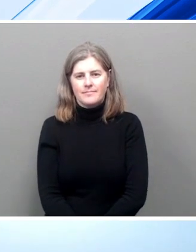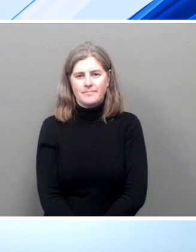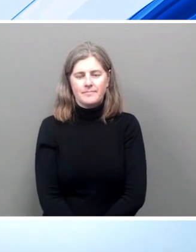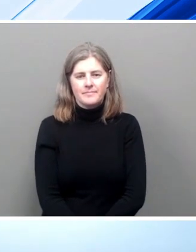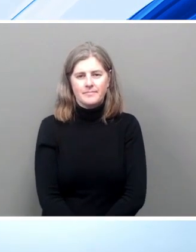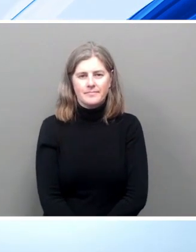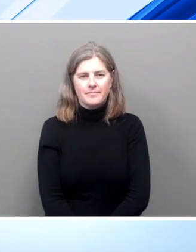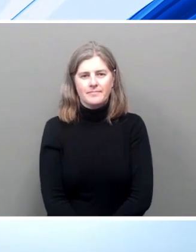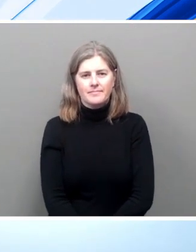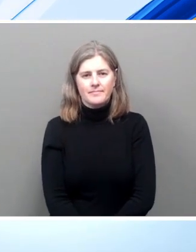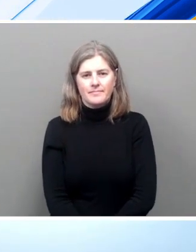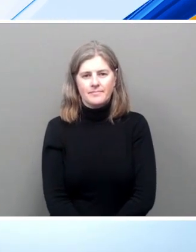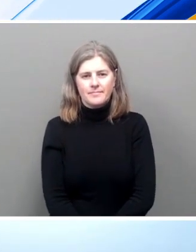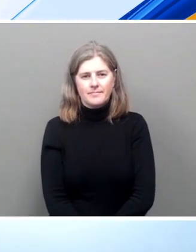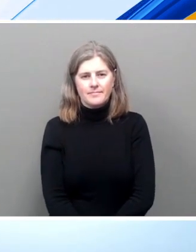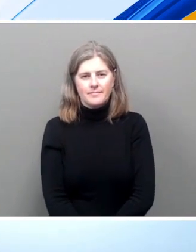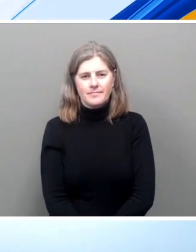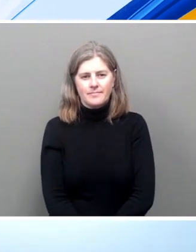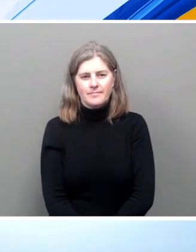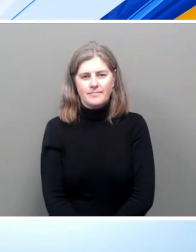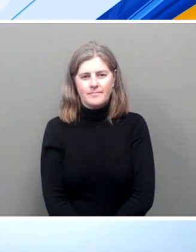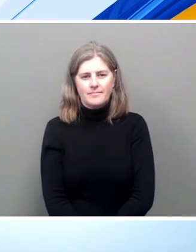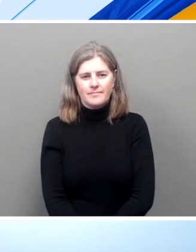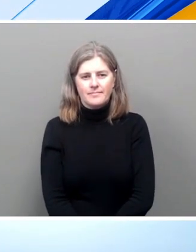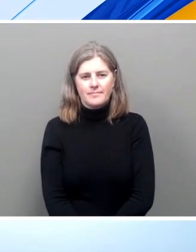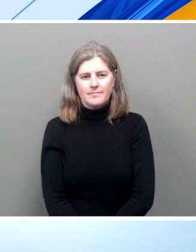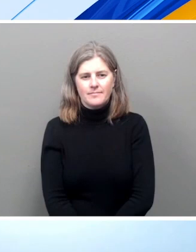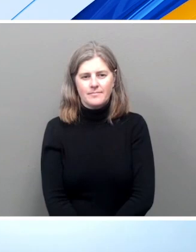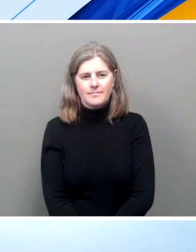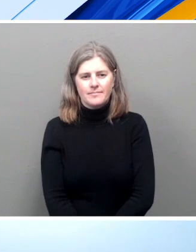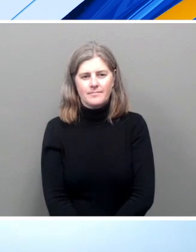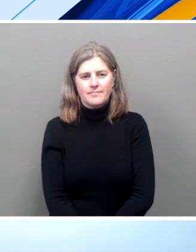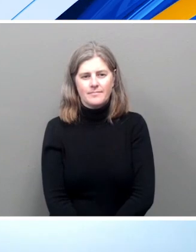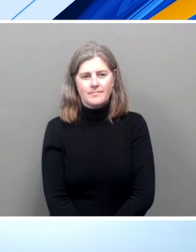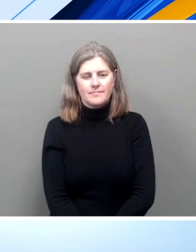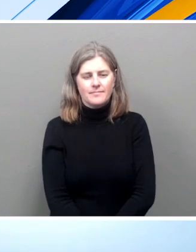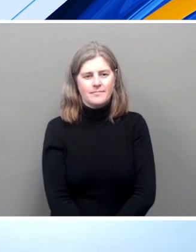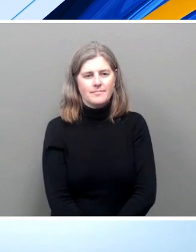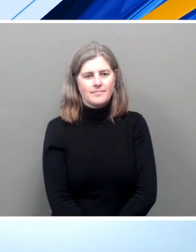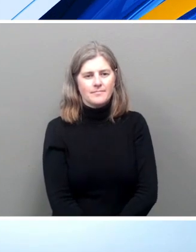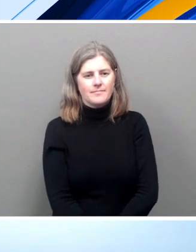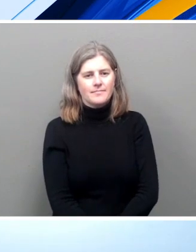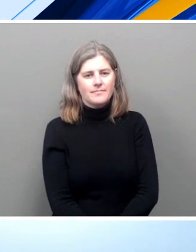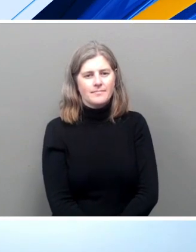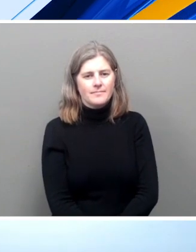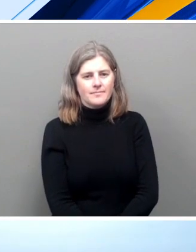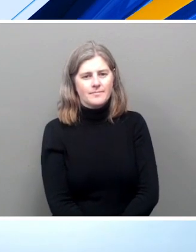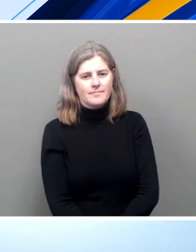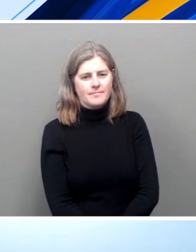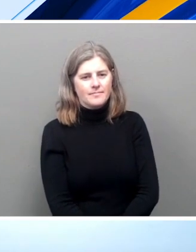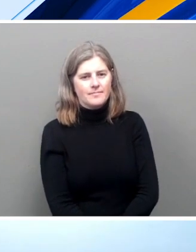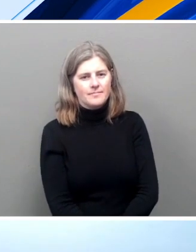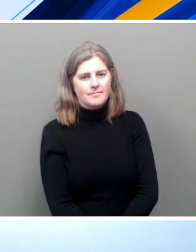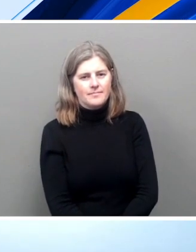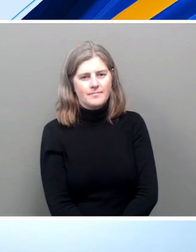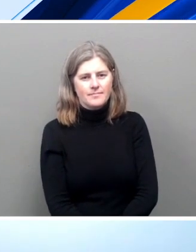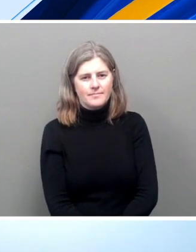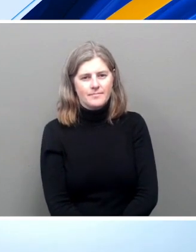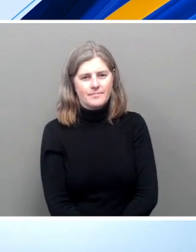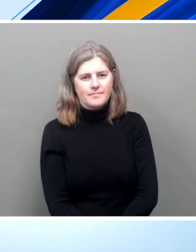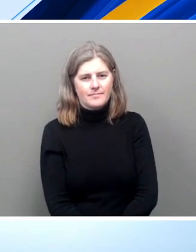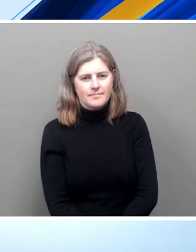estudiando y lo más importante es hacer las cosas de prevención de COVID. Y